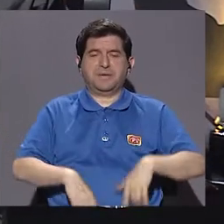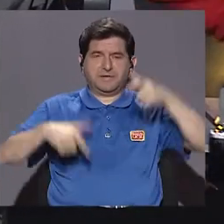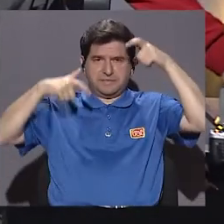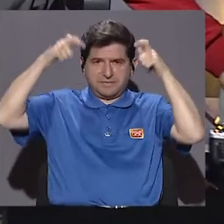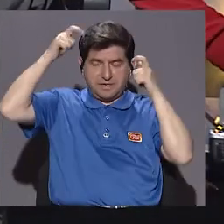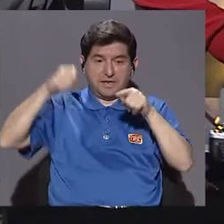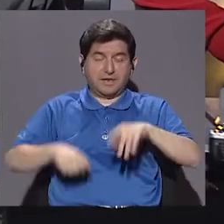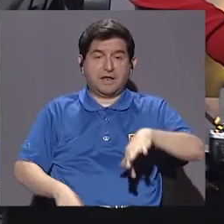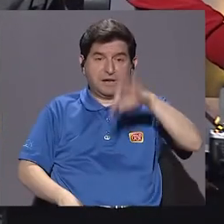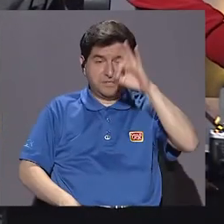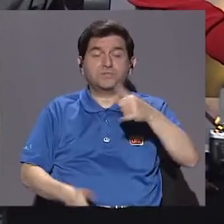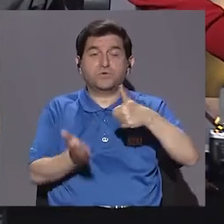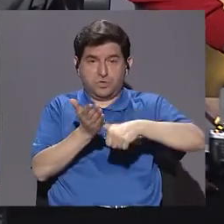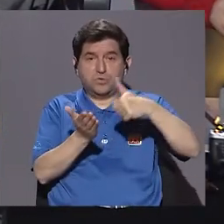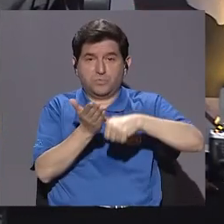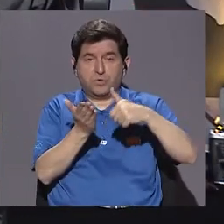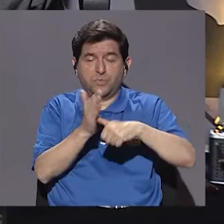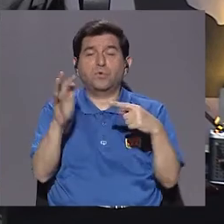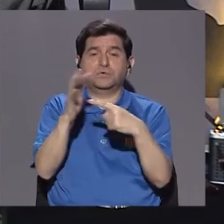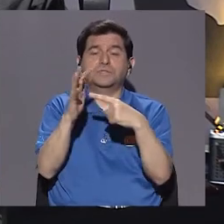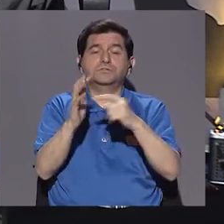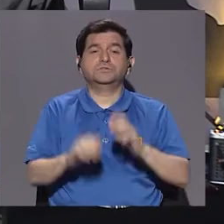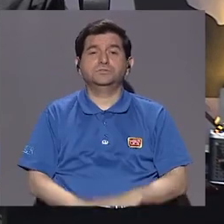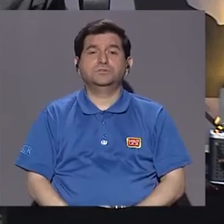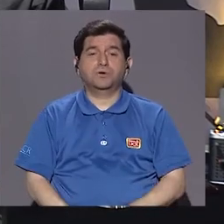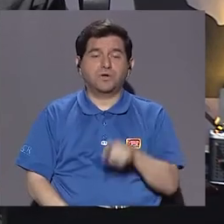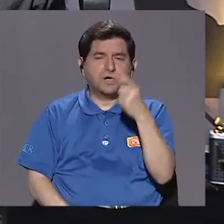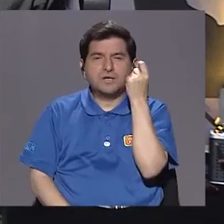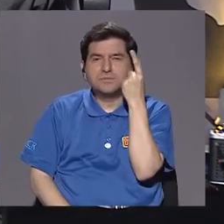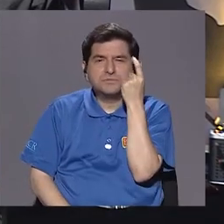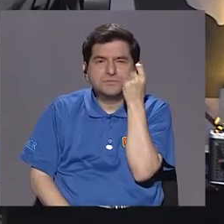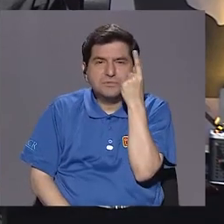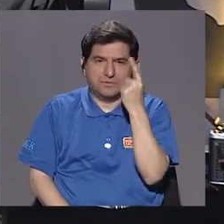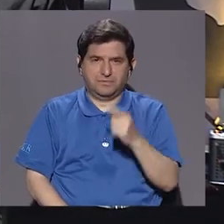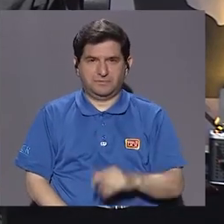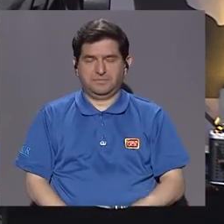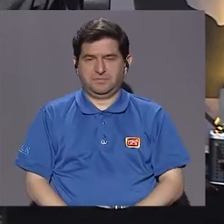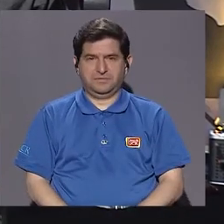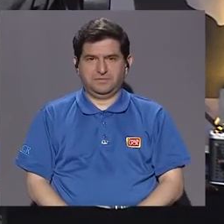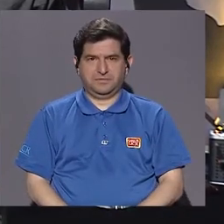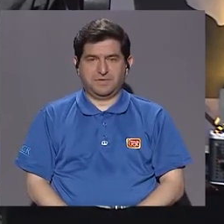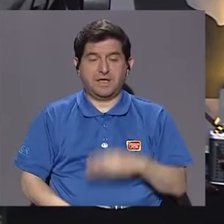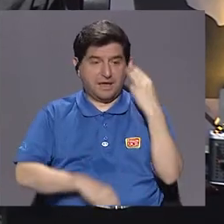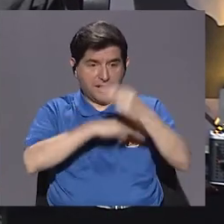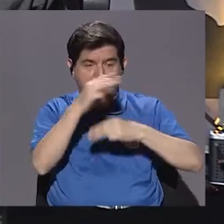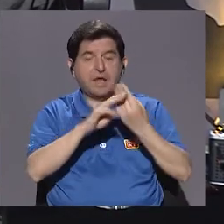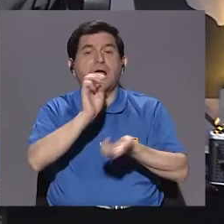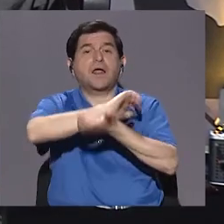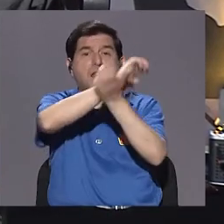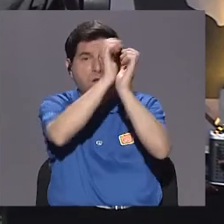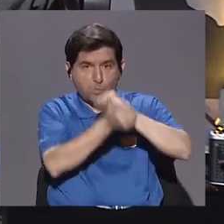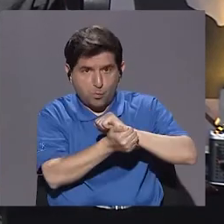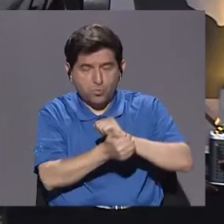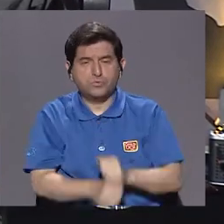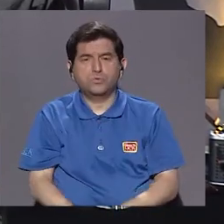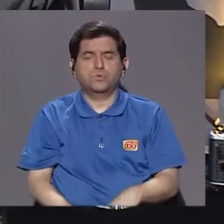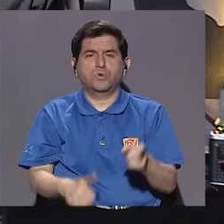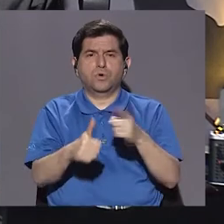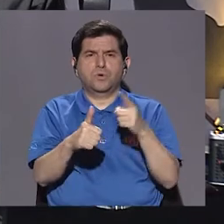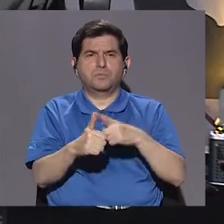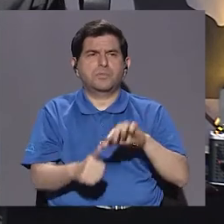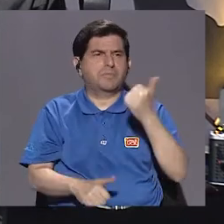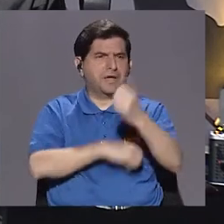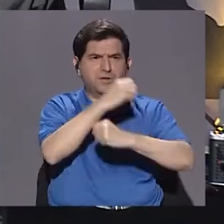que había sido electo por elecciones bueno eso es para entender digamos que el mundo había cambiado y esta primera